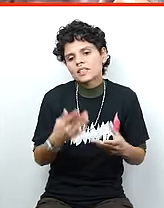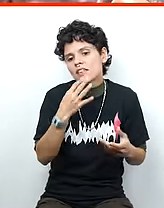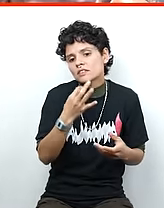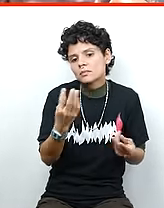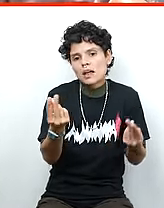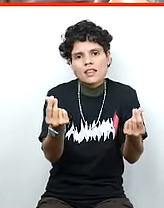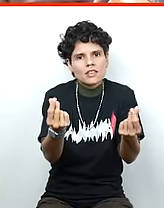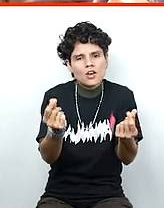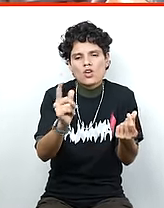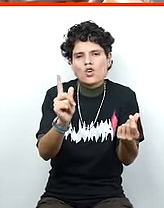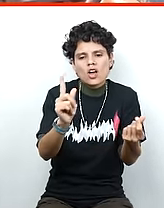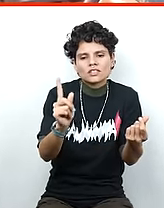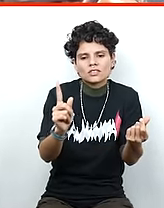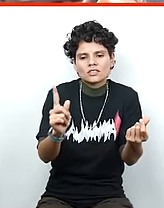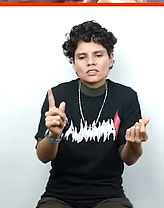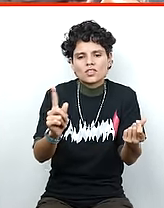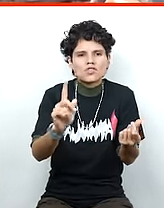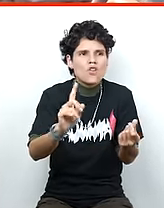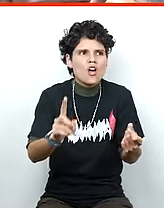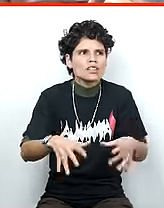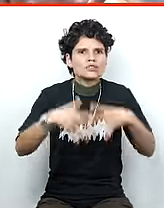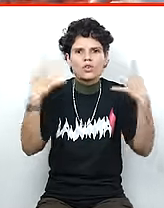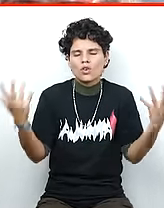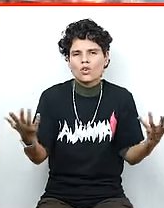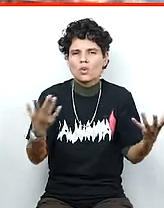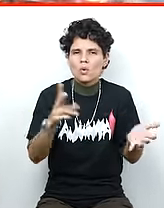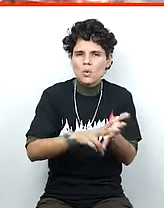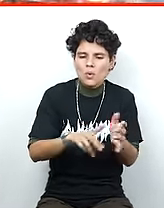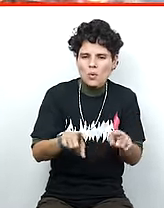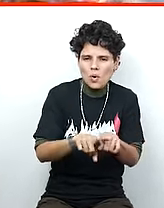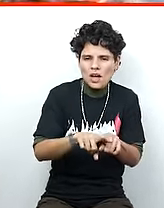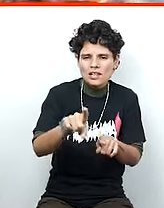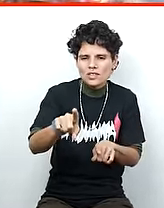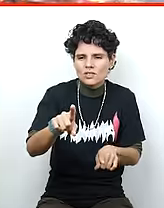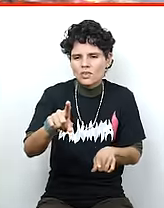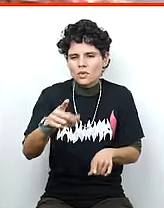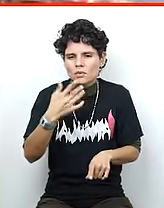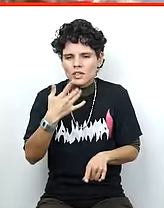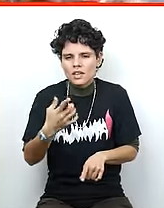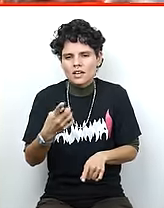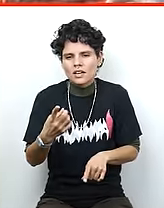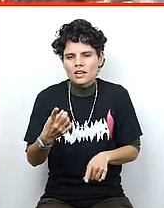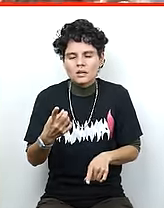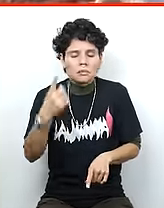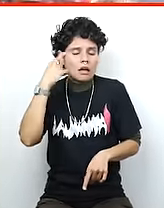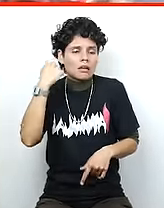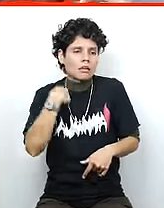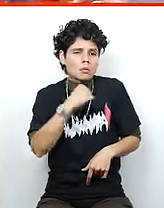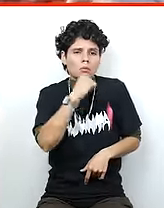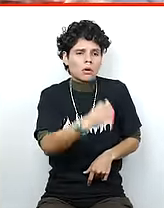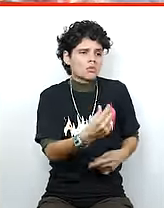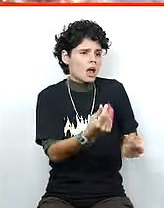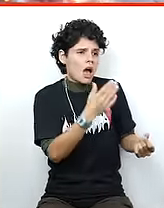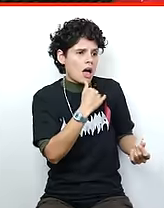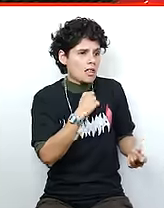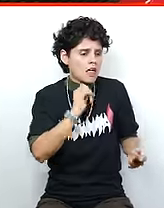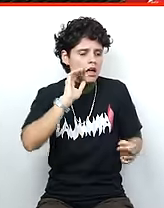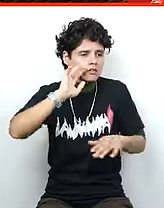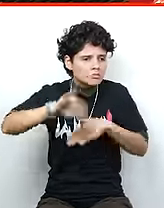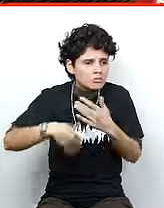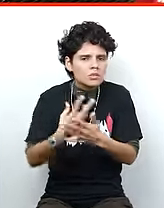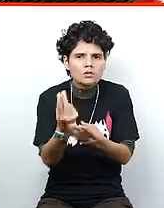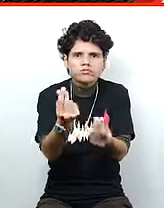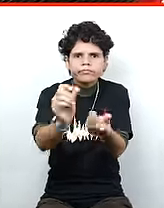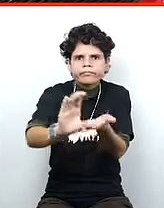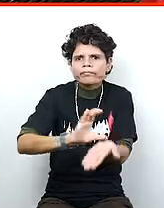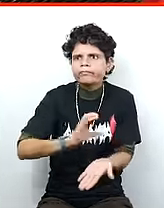el dinero no lo es todo, es que es loca la guada, hermano, porque cuando eres una persona pata que no tiene nada y de un día para otro lo tenés todo, como que te das cuenta